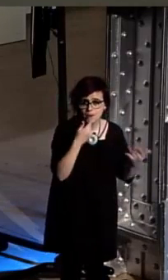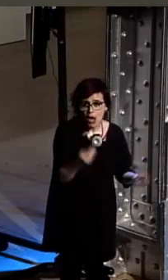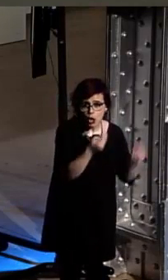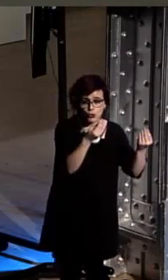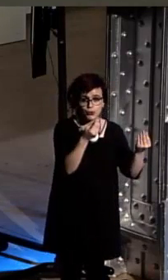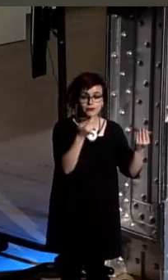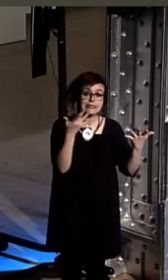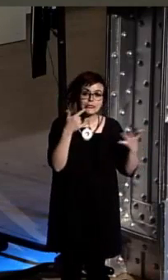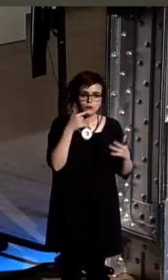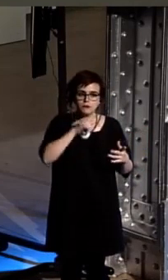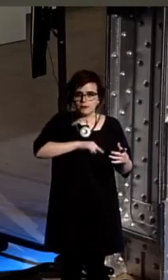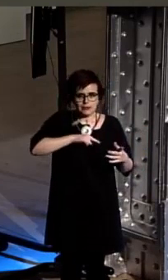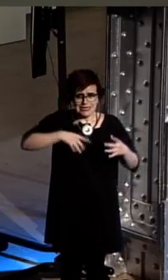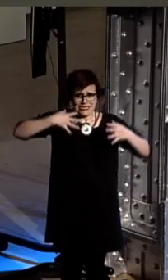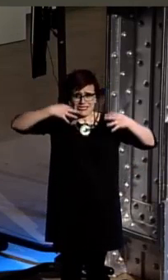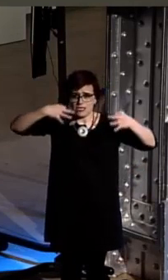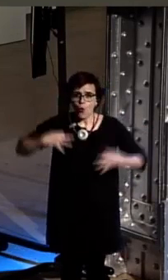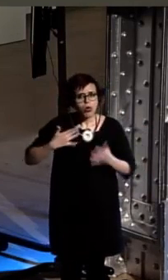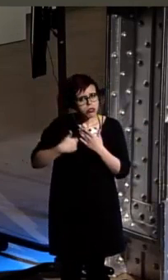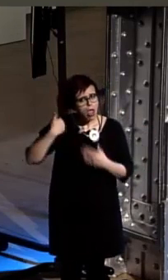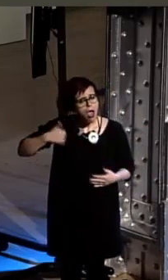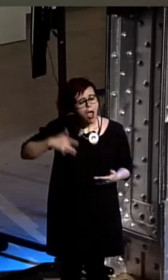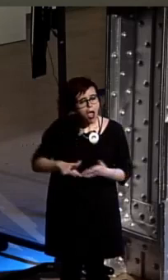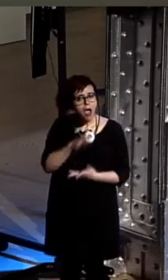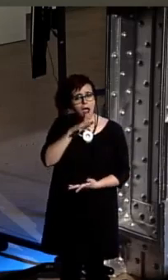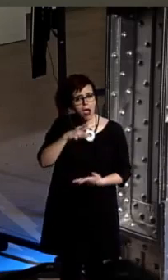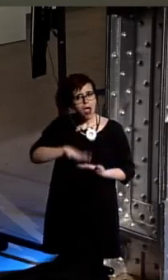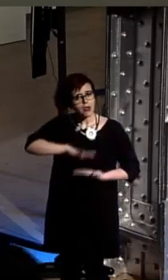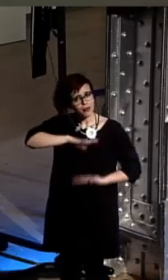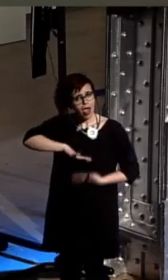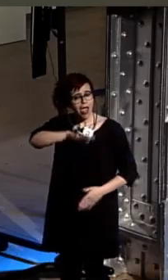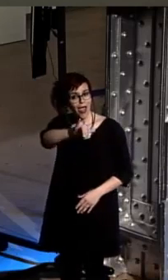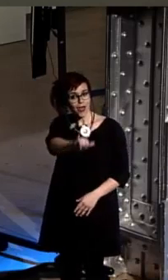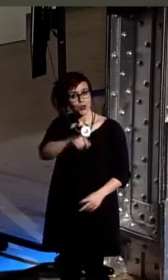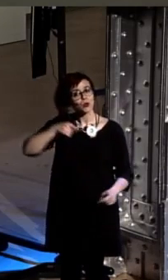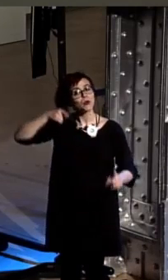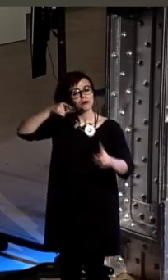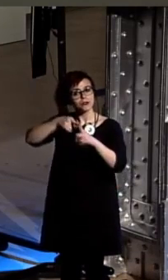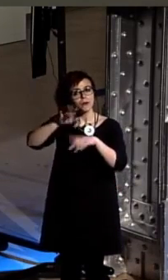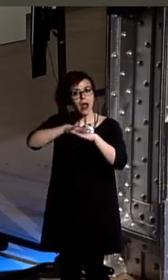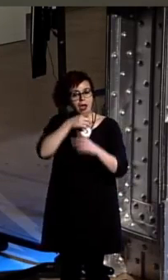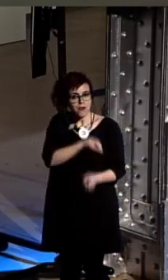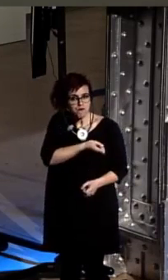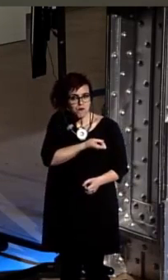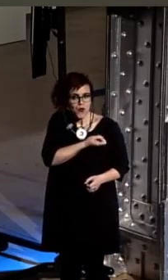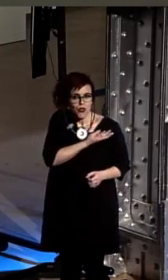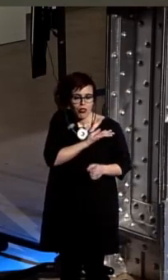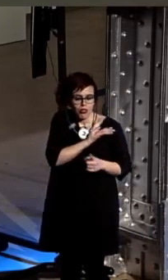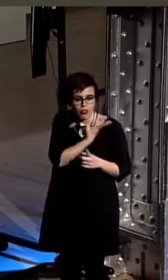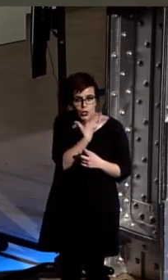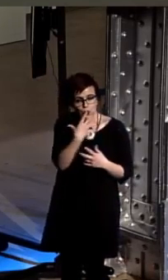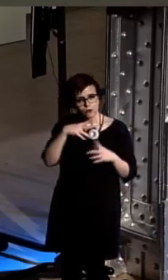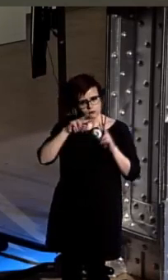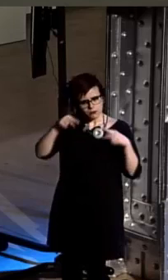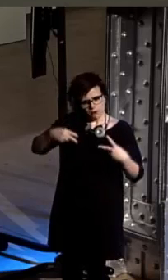creo que sí, estoy convencida de que ya somos capaces de entender un poquito nuestras emociones y cada vez vamos a ser